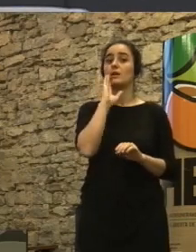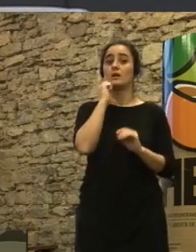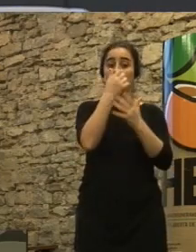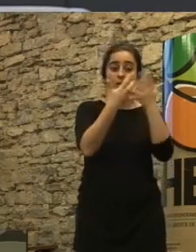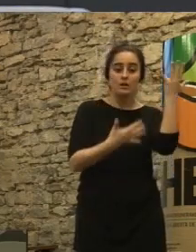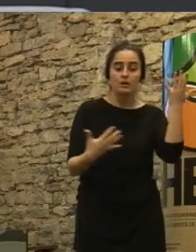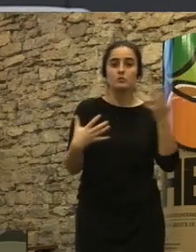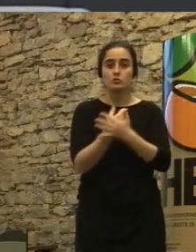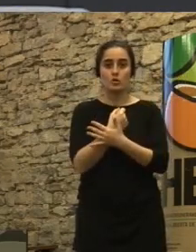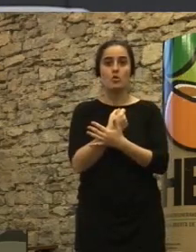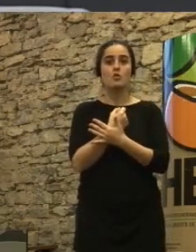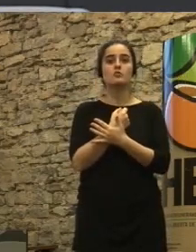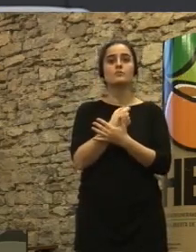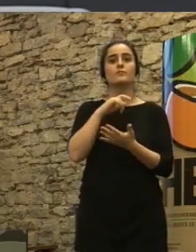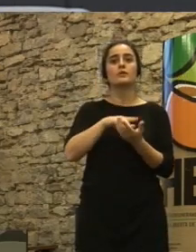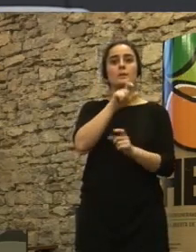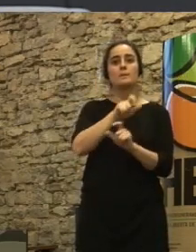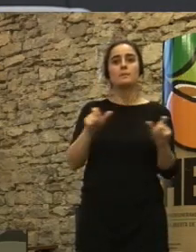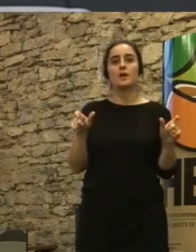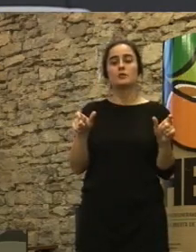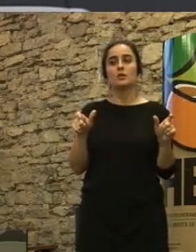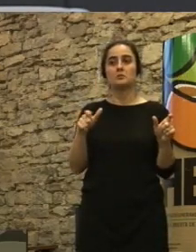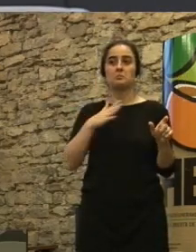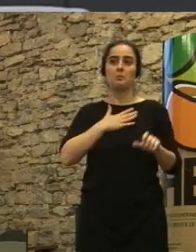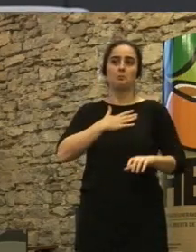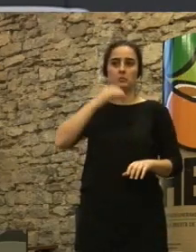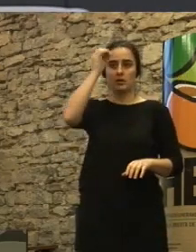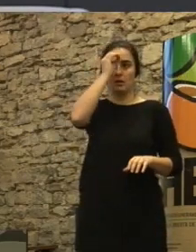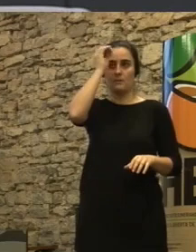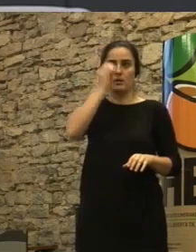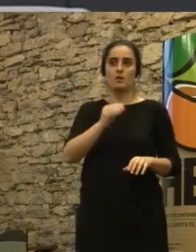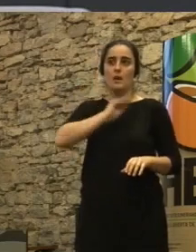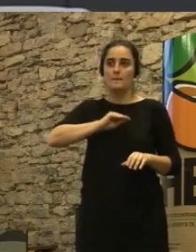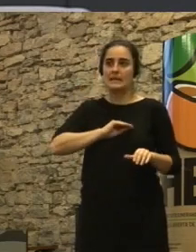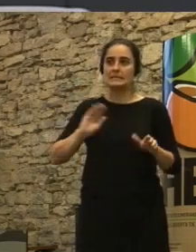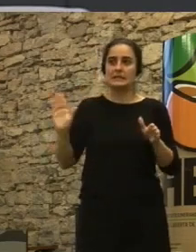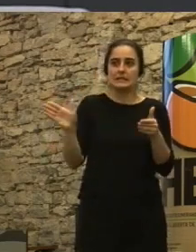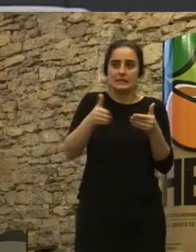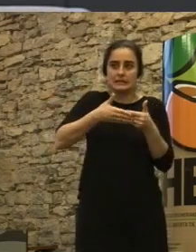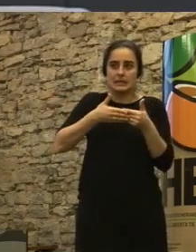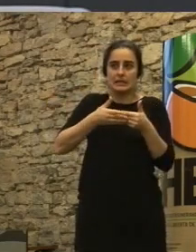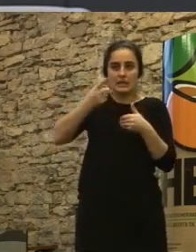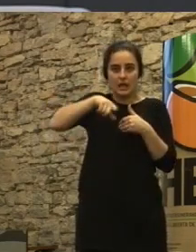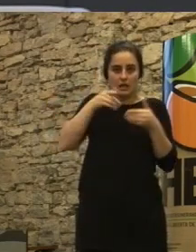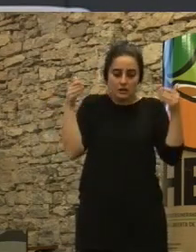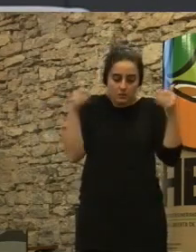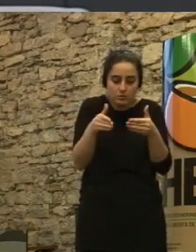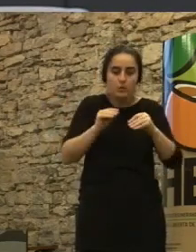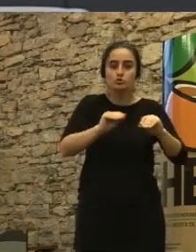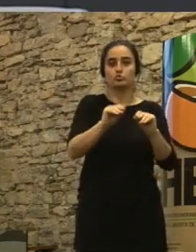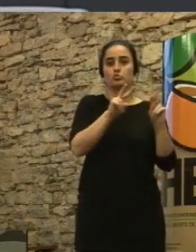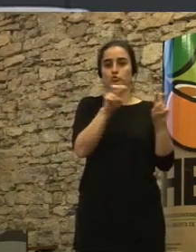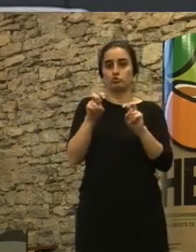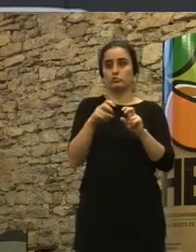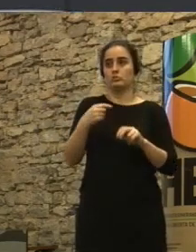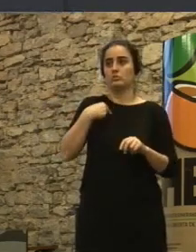son personas, yo diría, bastante introvertidas, que están dedicadas a sus cosas. Y yo no